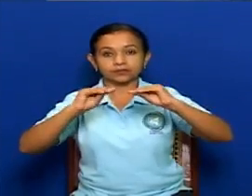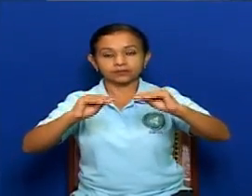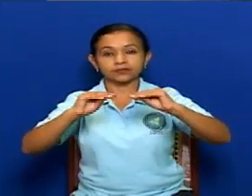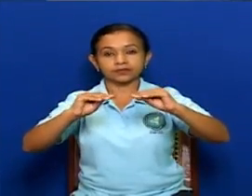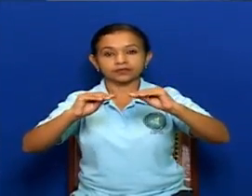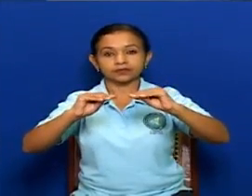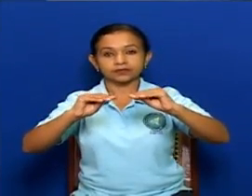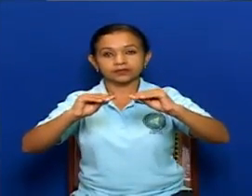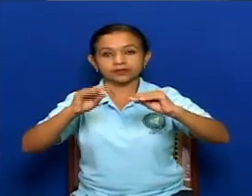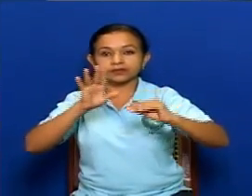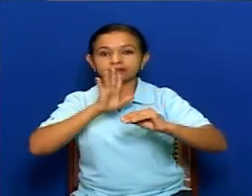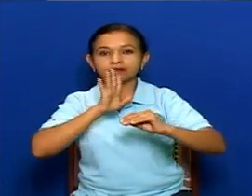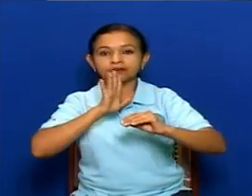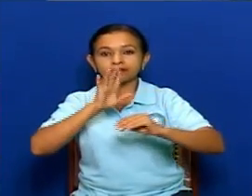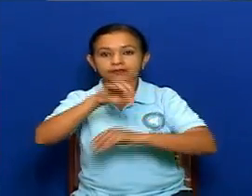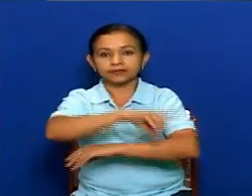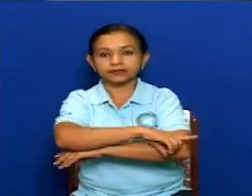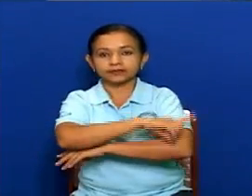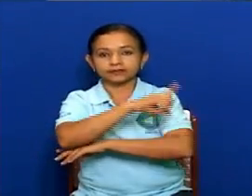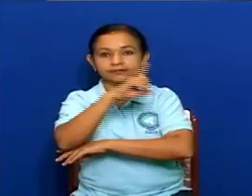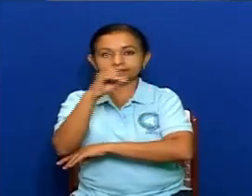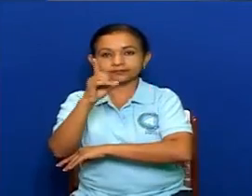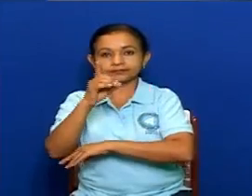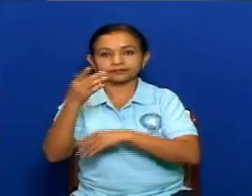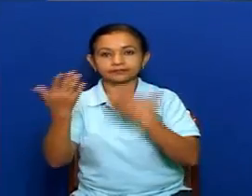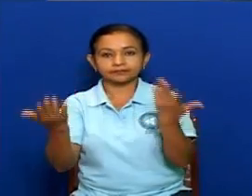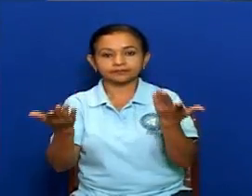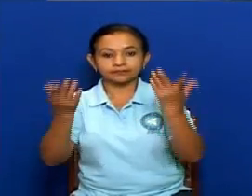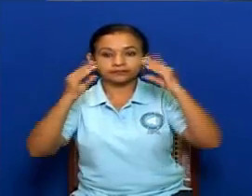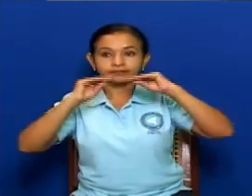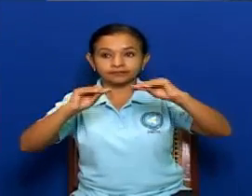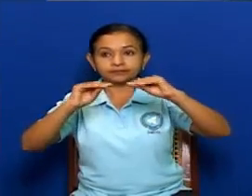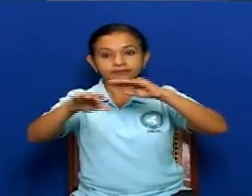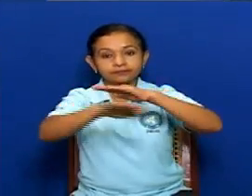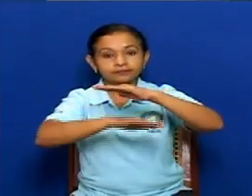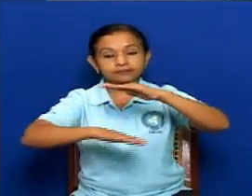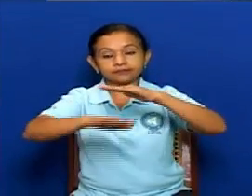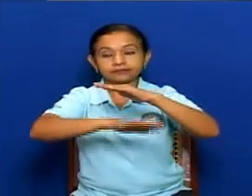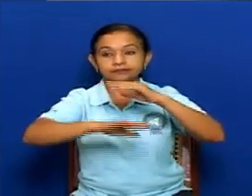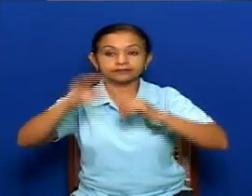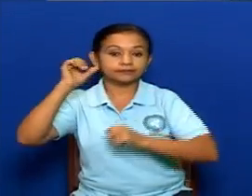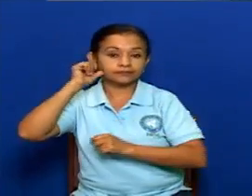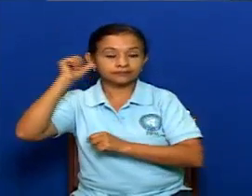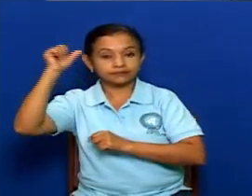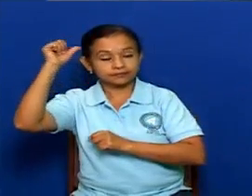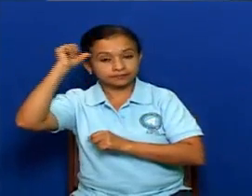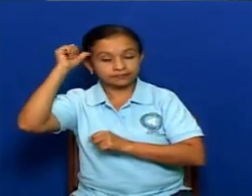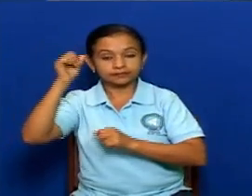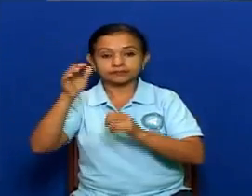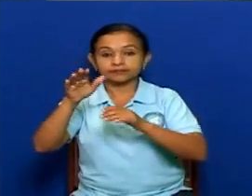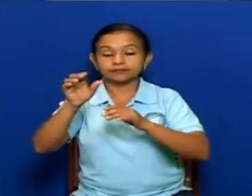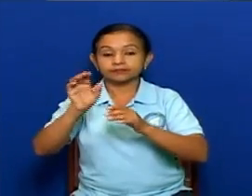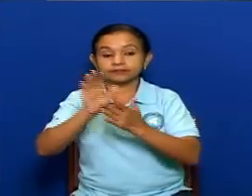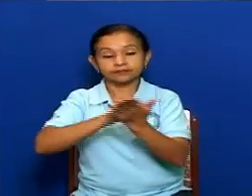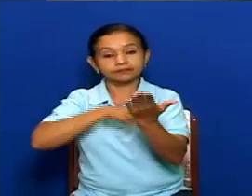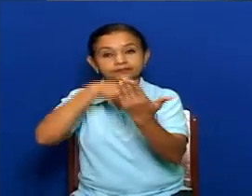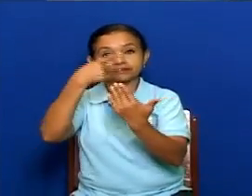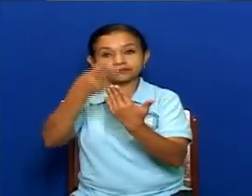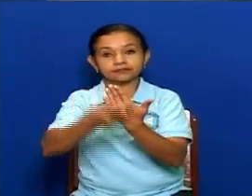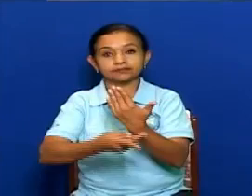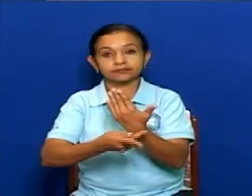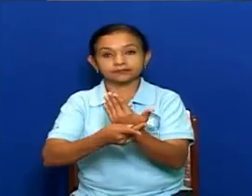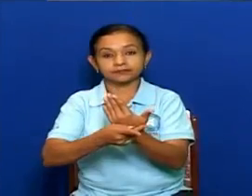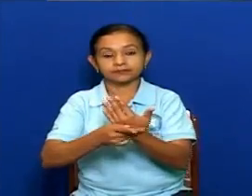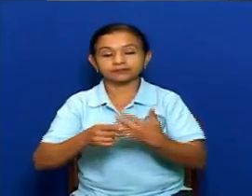del cual vamos a hablar esta mañana se refiere a educación básica para adultos y un programa emblemático que